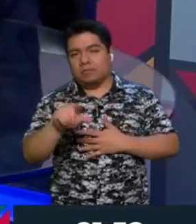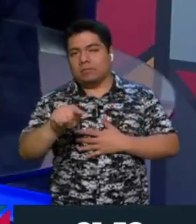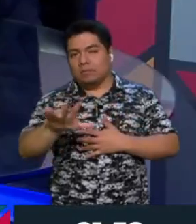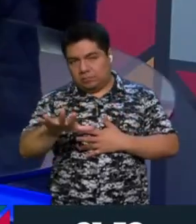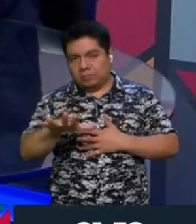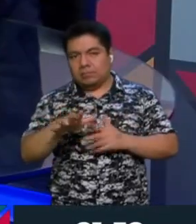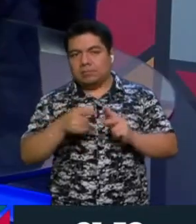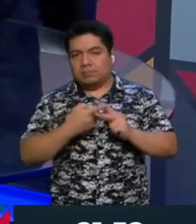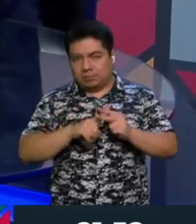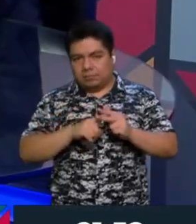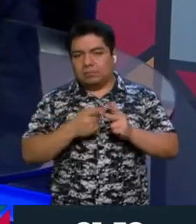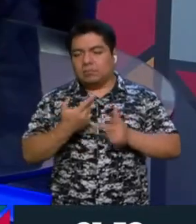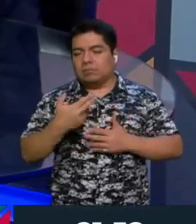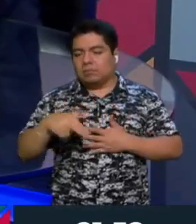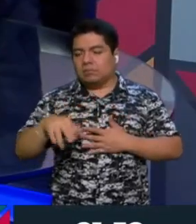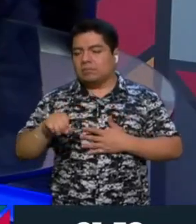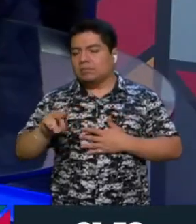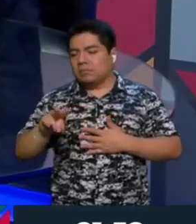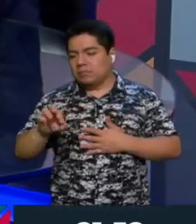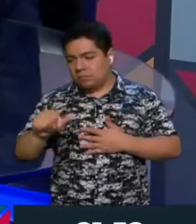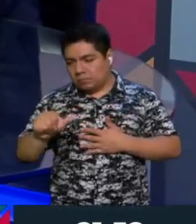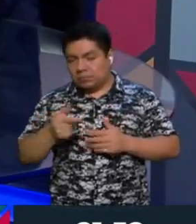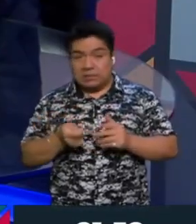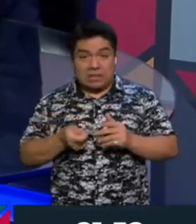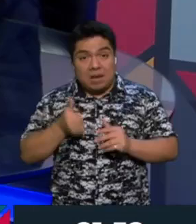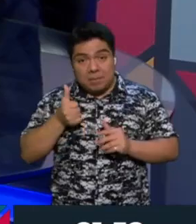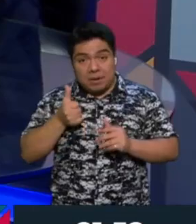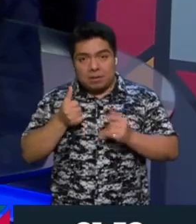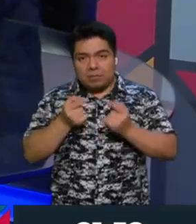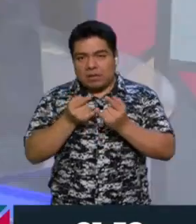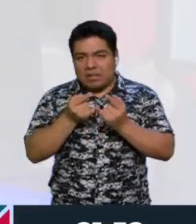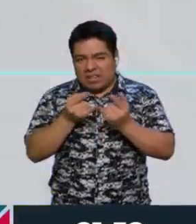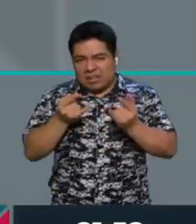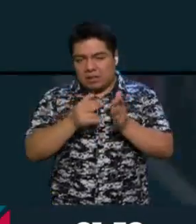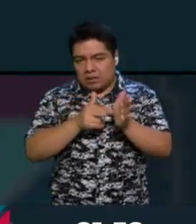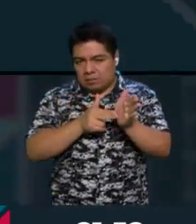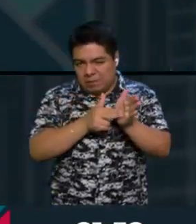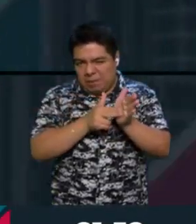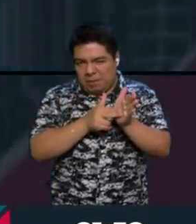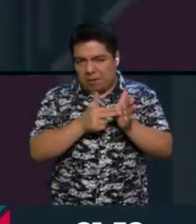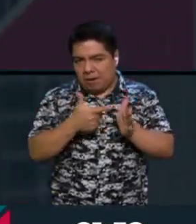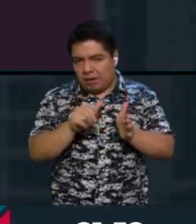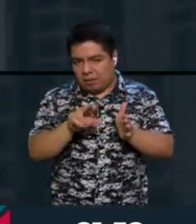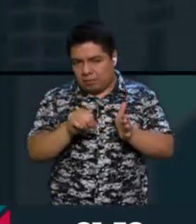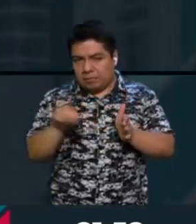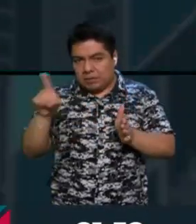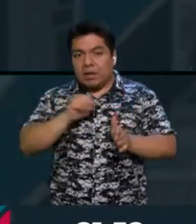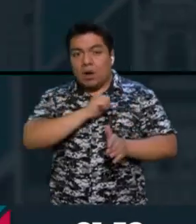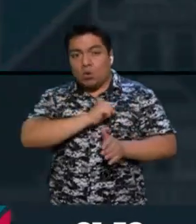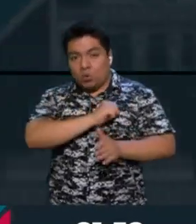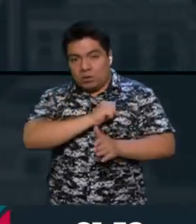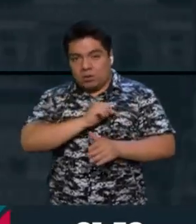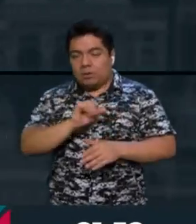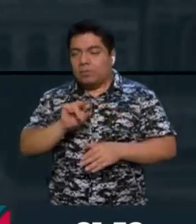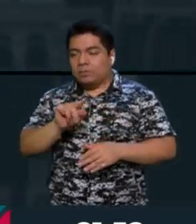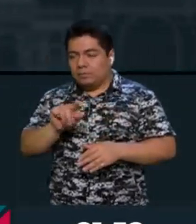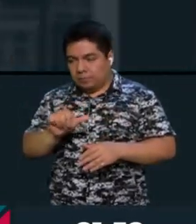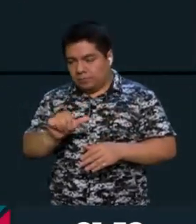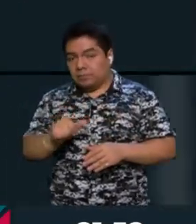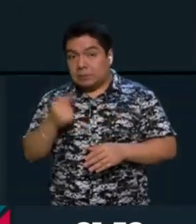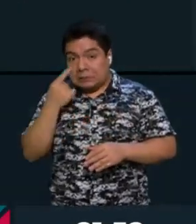yo, pues pionera, ¿no?, en el género negro en Suiza, ¿no? Lo interesante de la novela es que de